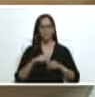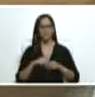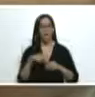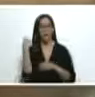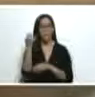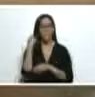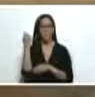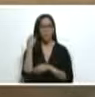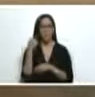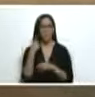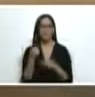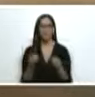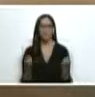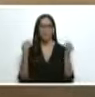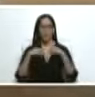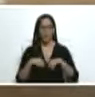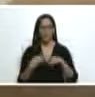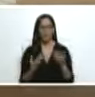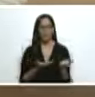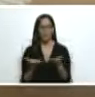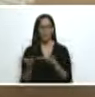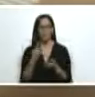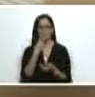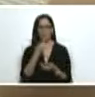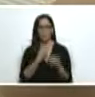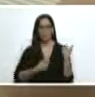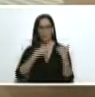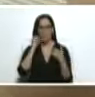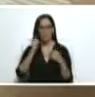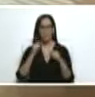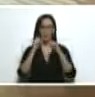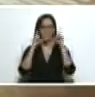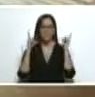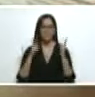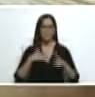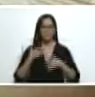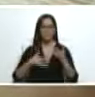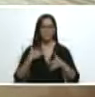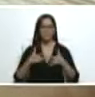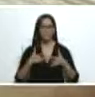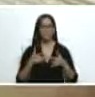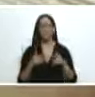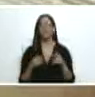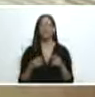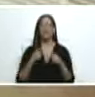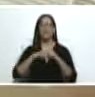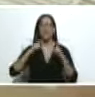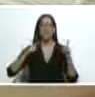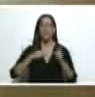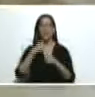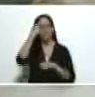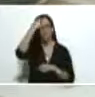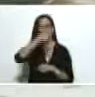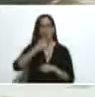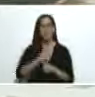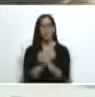Apureños recibieron con euforia la visita del presidente Maduro. Qué increíble fue sentir la energía del pueblo amoroso, dice